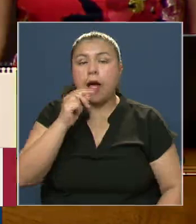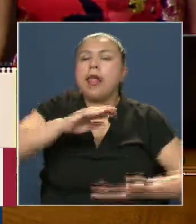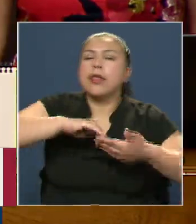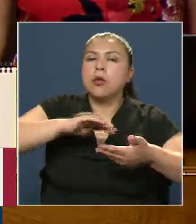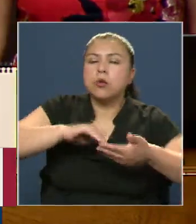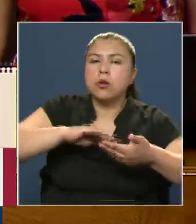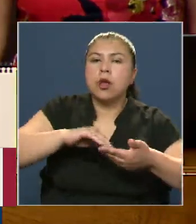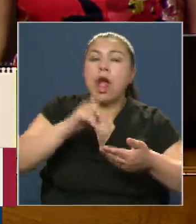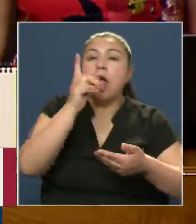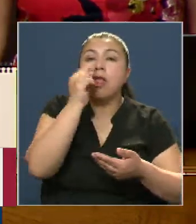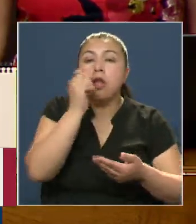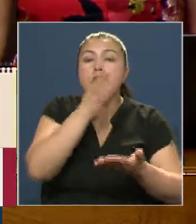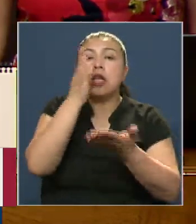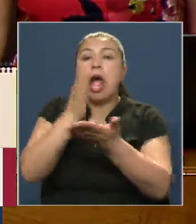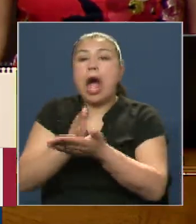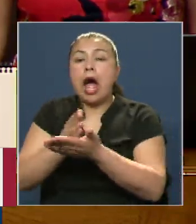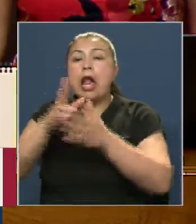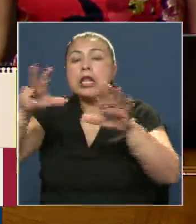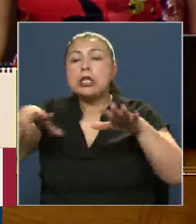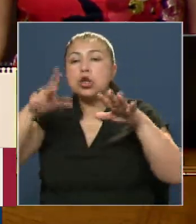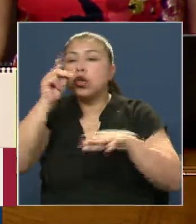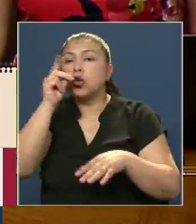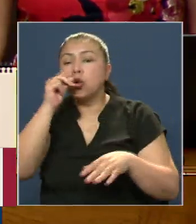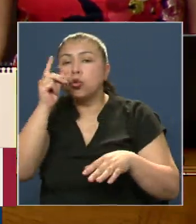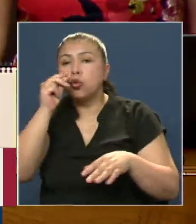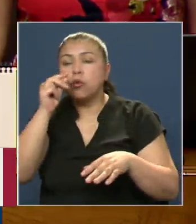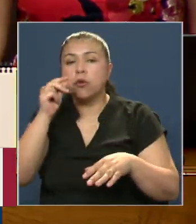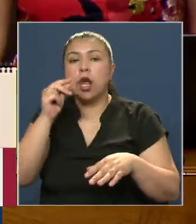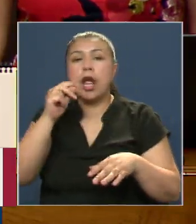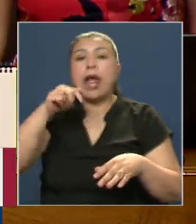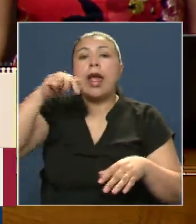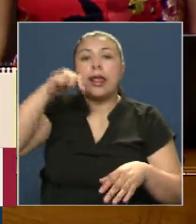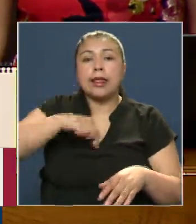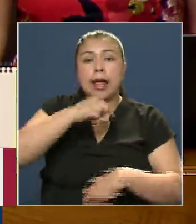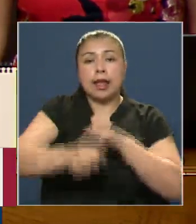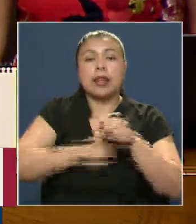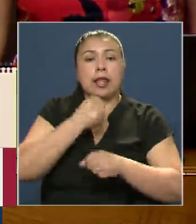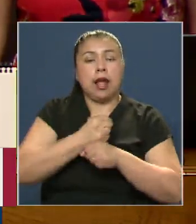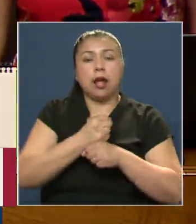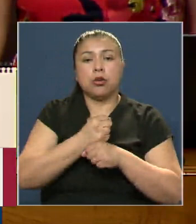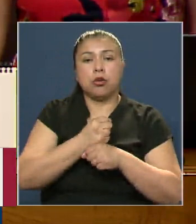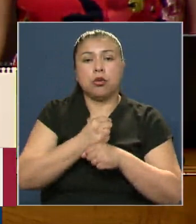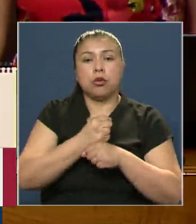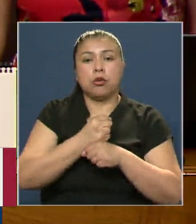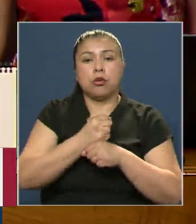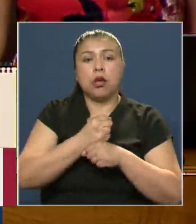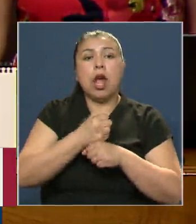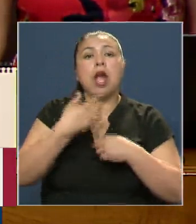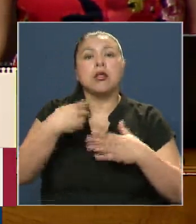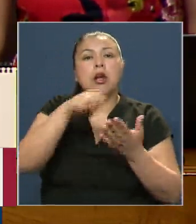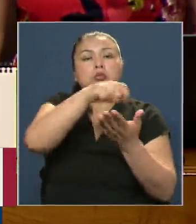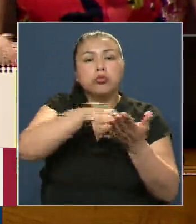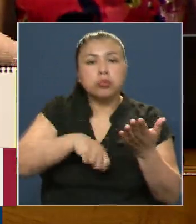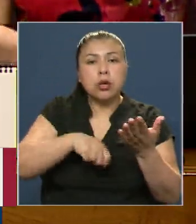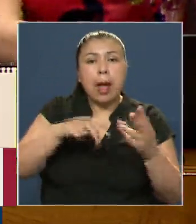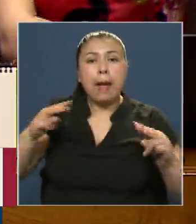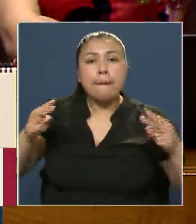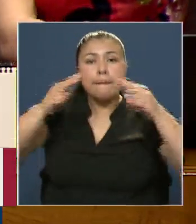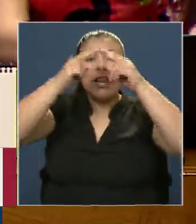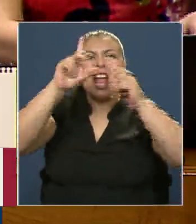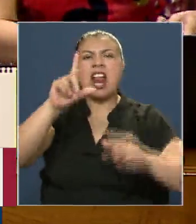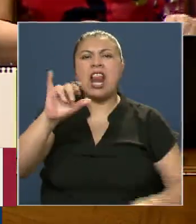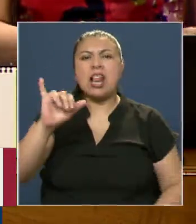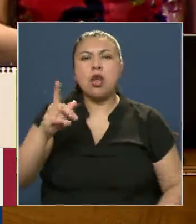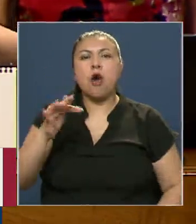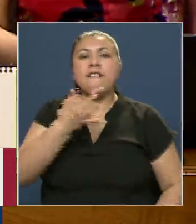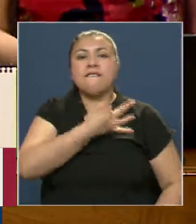del 12 al 18 de octubre del año presente. Suscrito en París y Lyon, Francia,